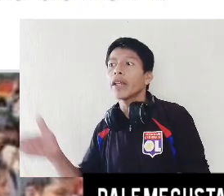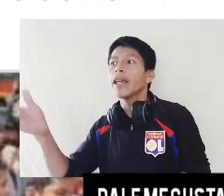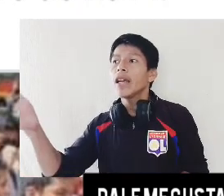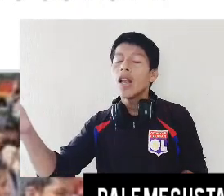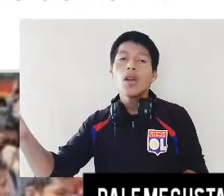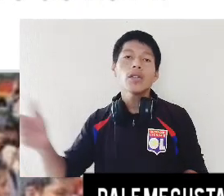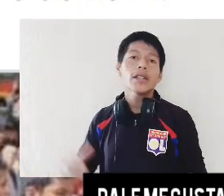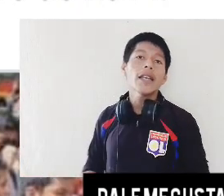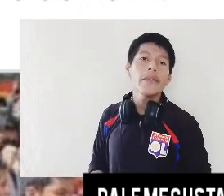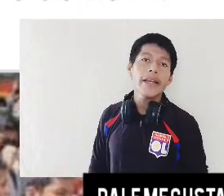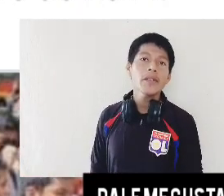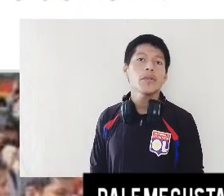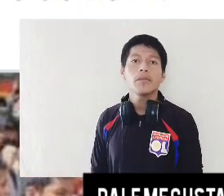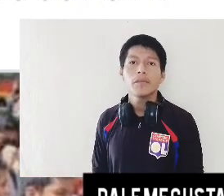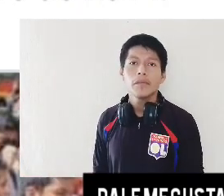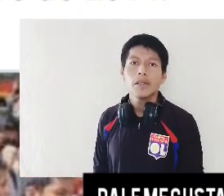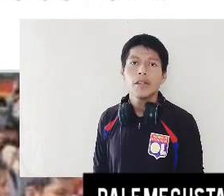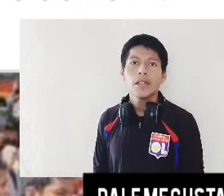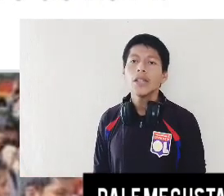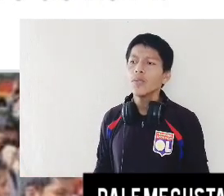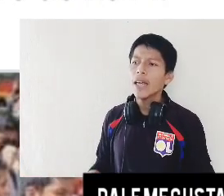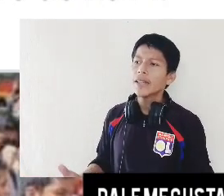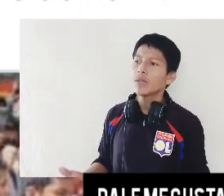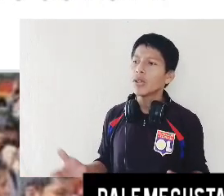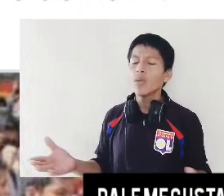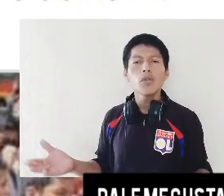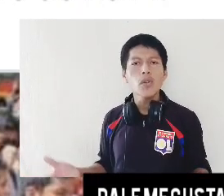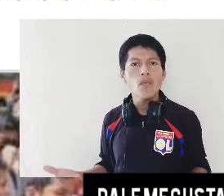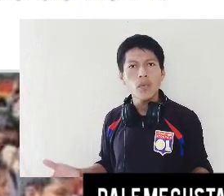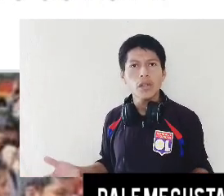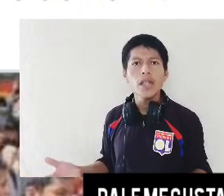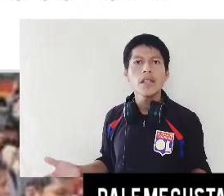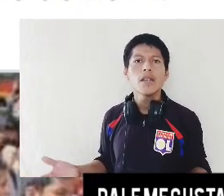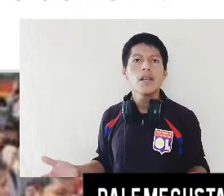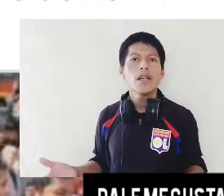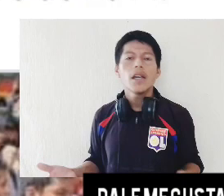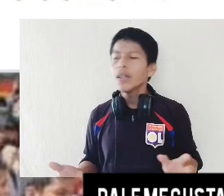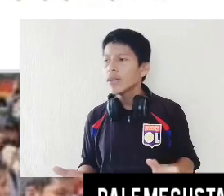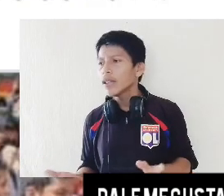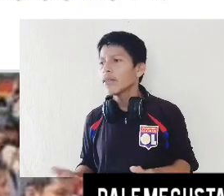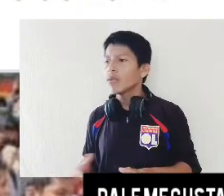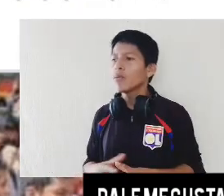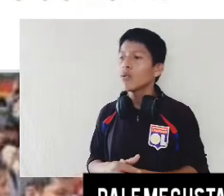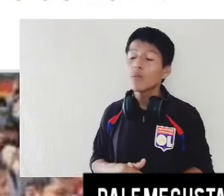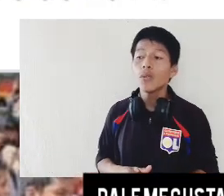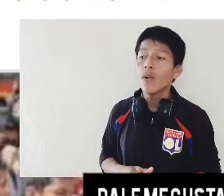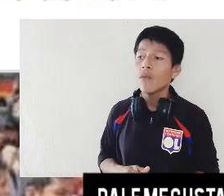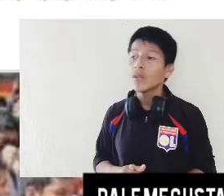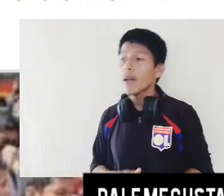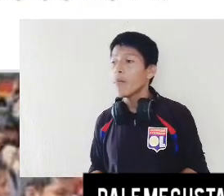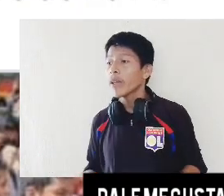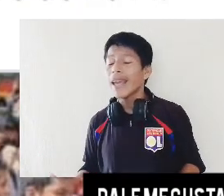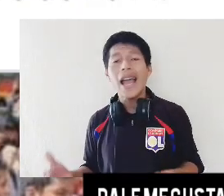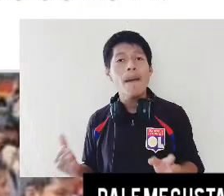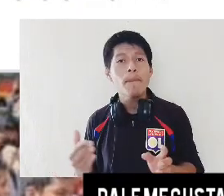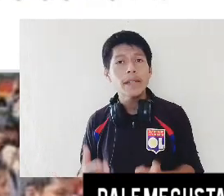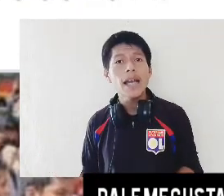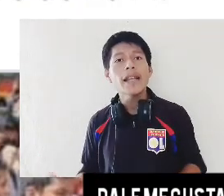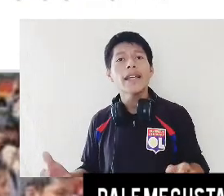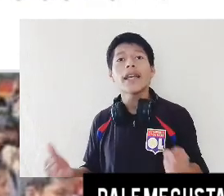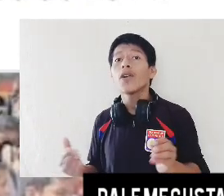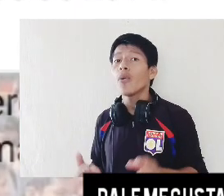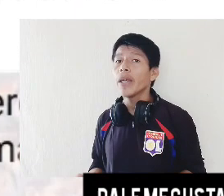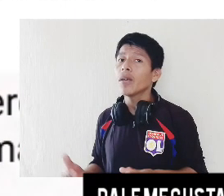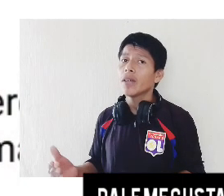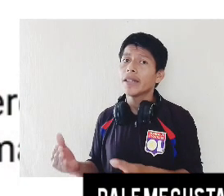histórica porque los están liberando. Es una situación muy confusa. Es una situación muy, muy confusa porque, a